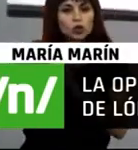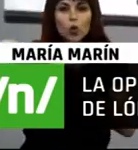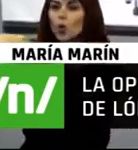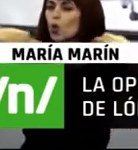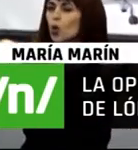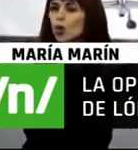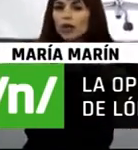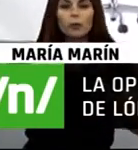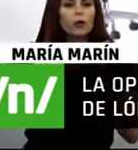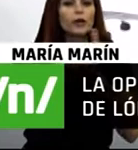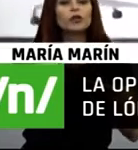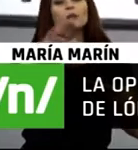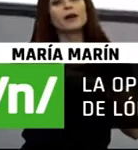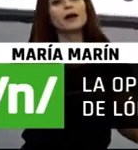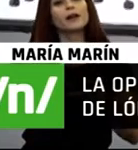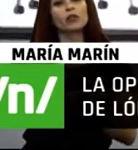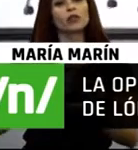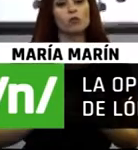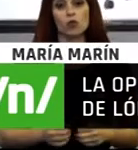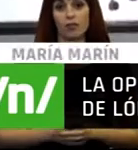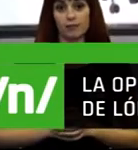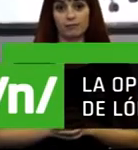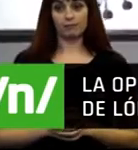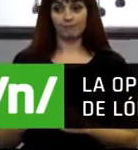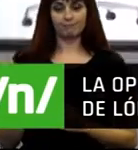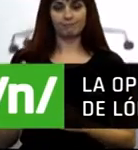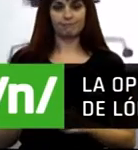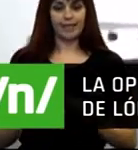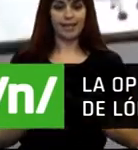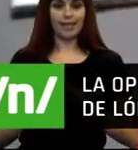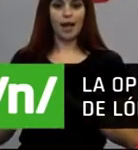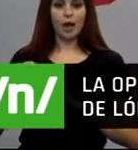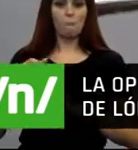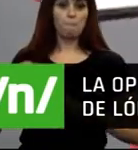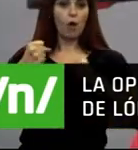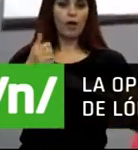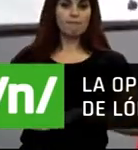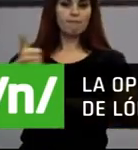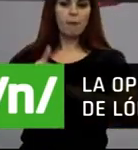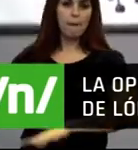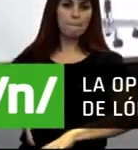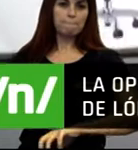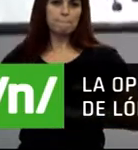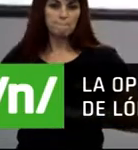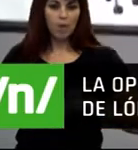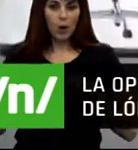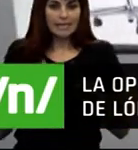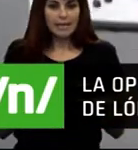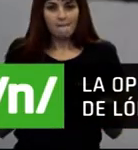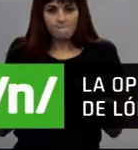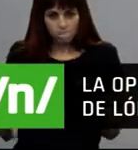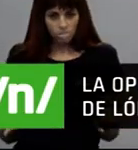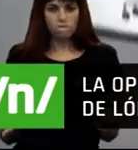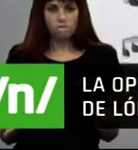único proyecto para la región de Murcia, mantenerse en el poder a toda costa. Agarrarse a este sillón le